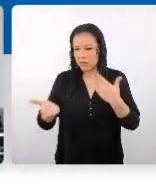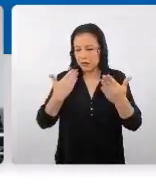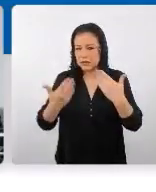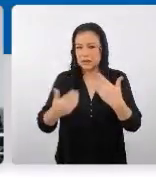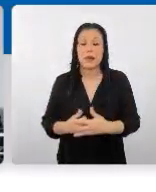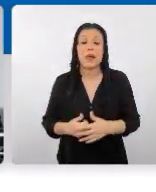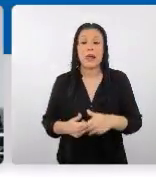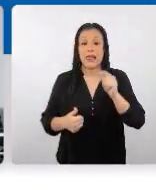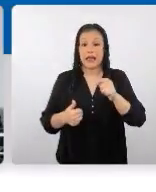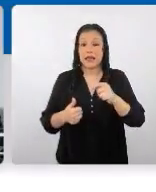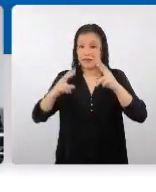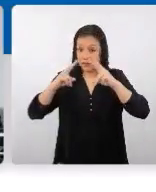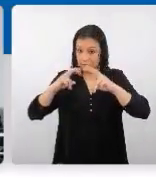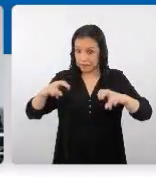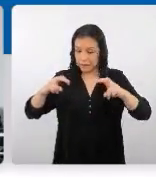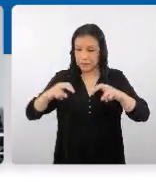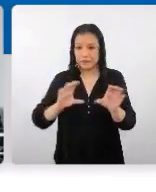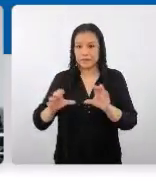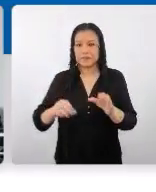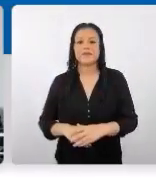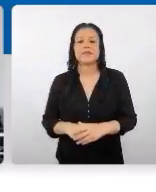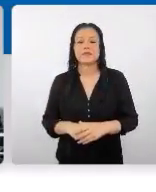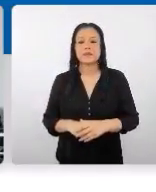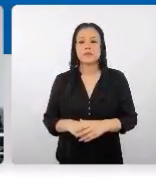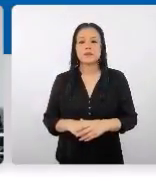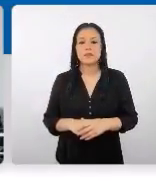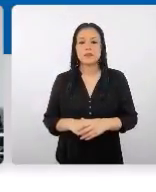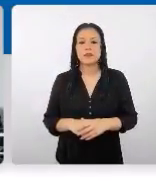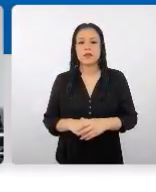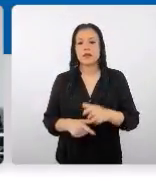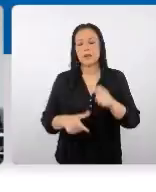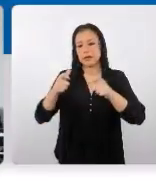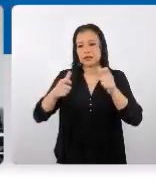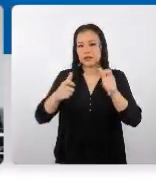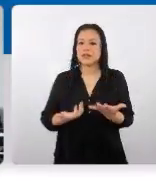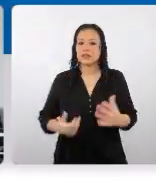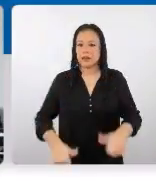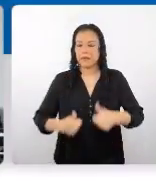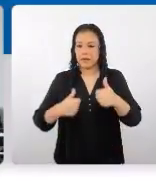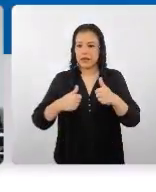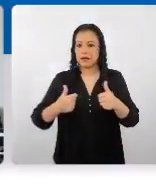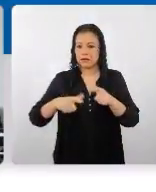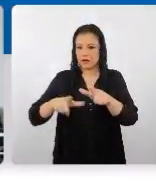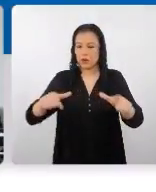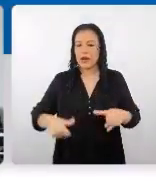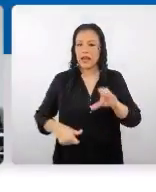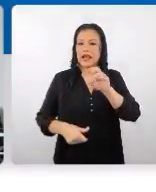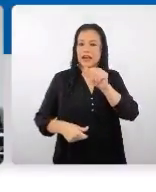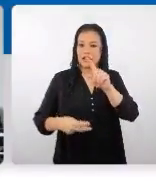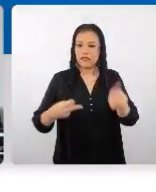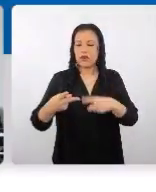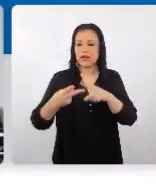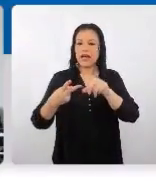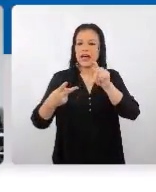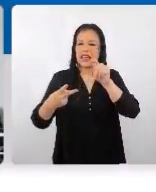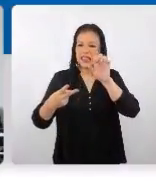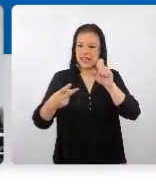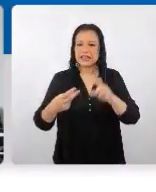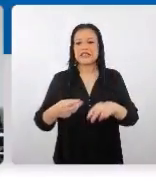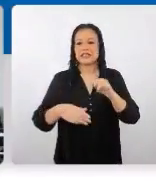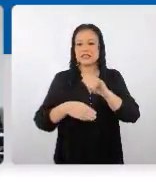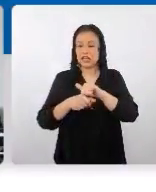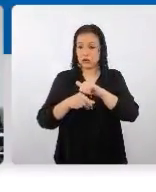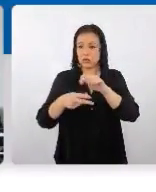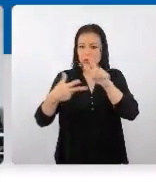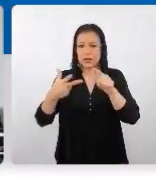Este estudio se realizó con residentes de tres estados, California, Texas y Nueva York, de los niveles